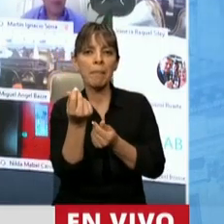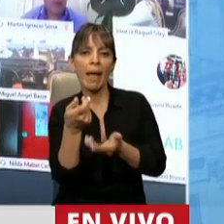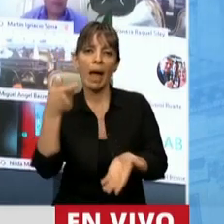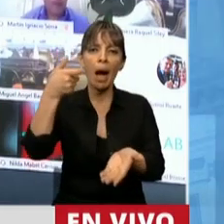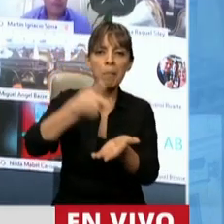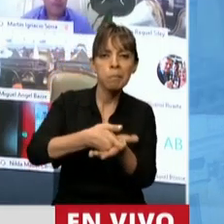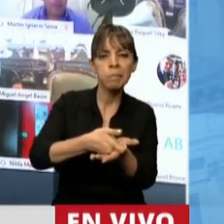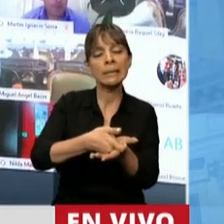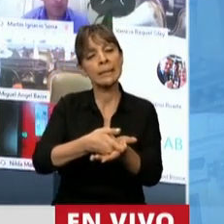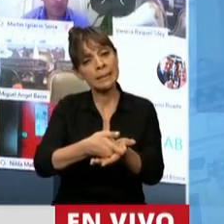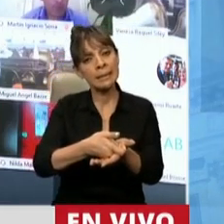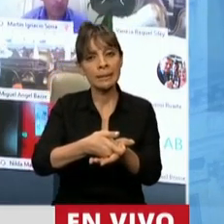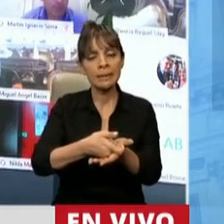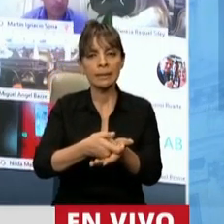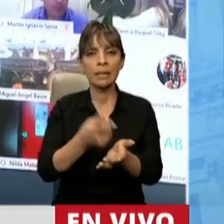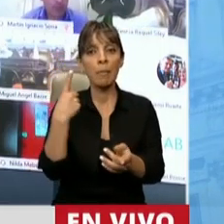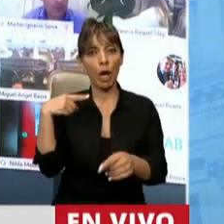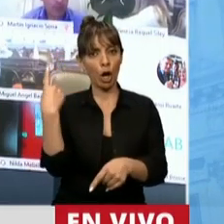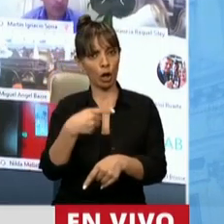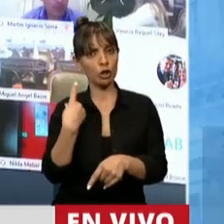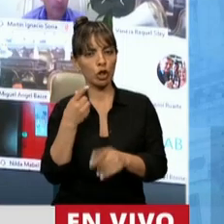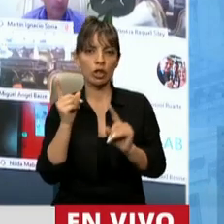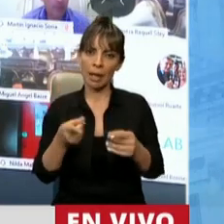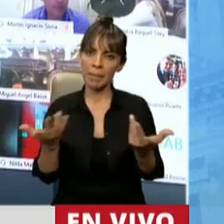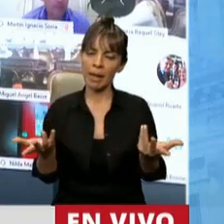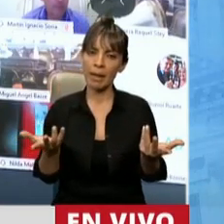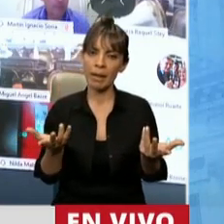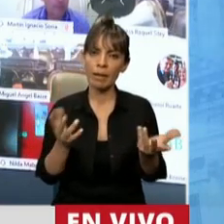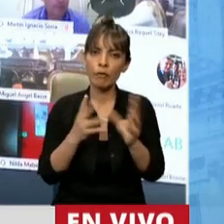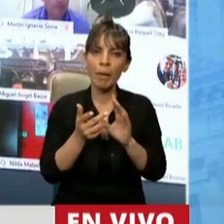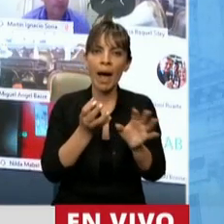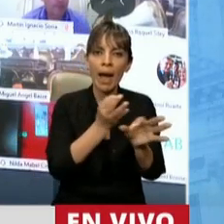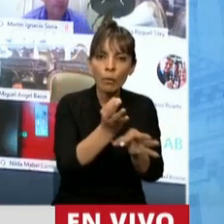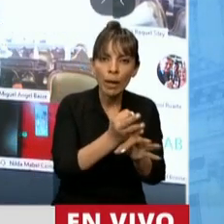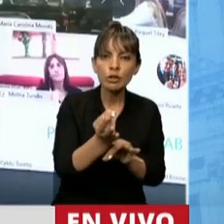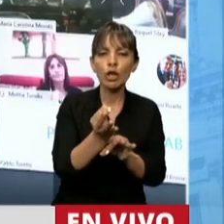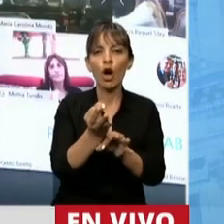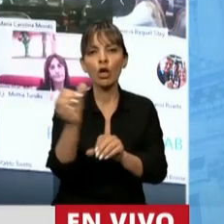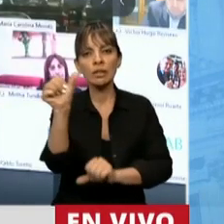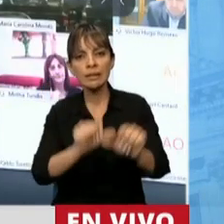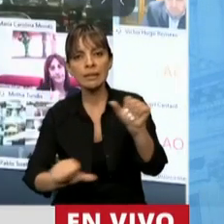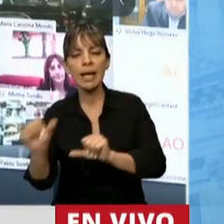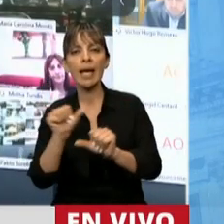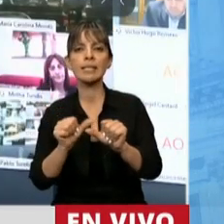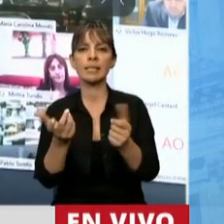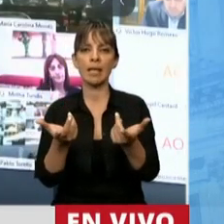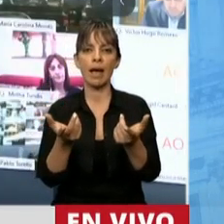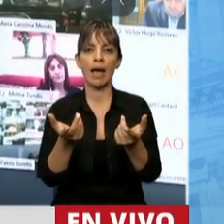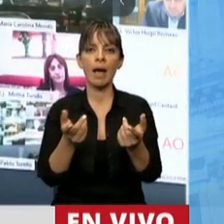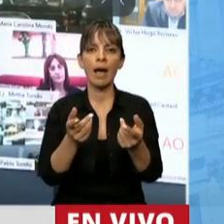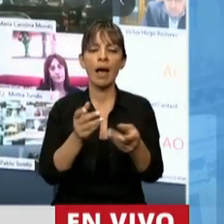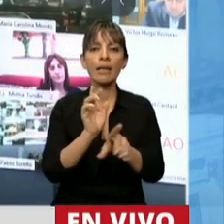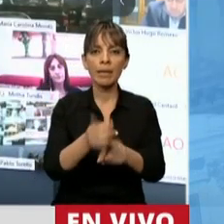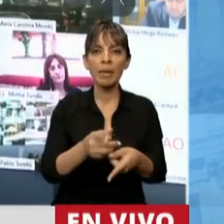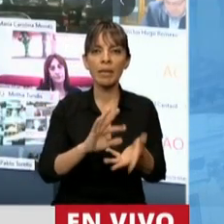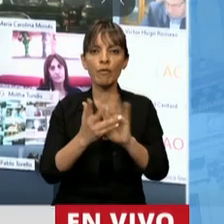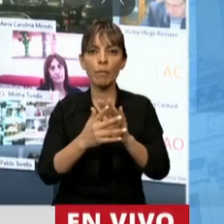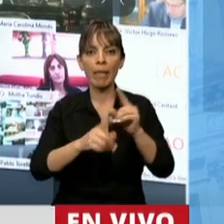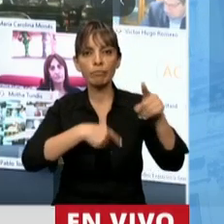se hace impositiva, pero nosotros la hacemos también a través de la educación, de la ciencia y de la